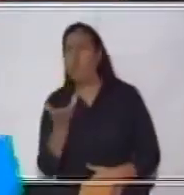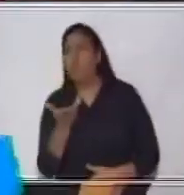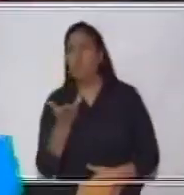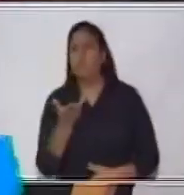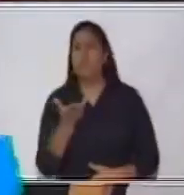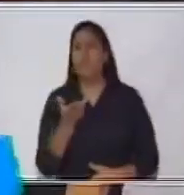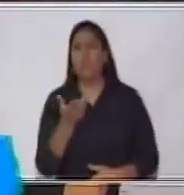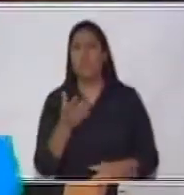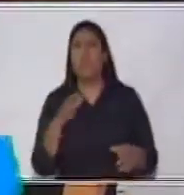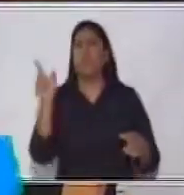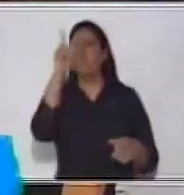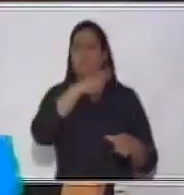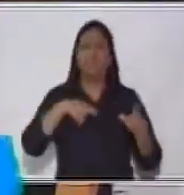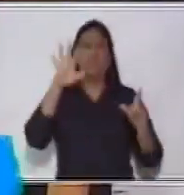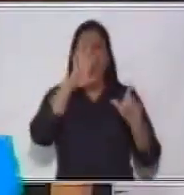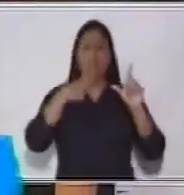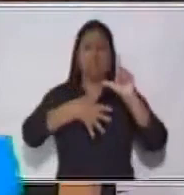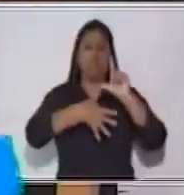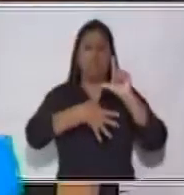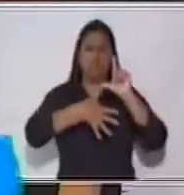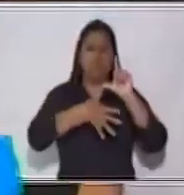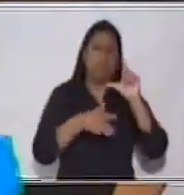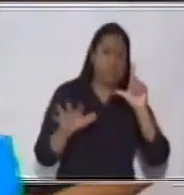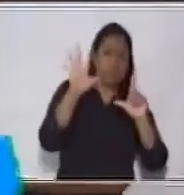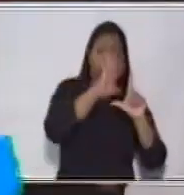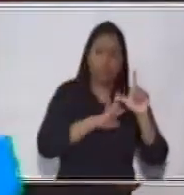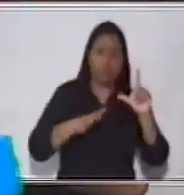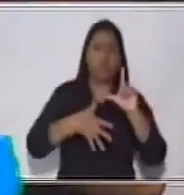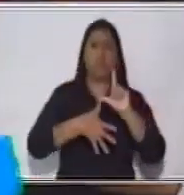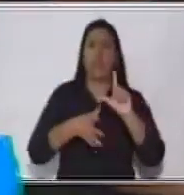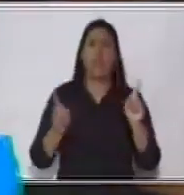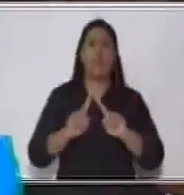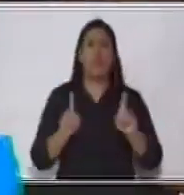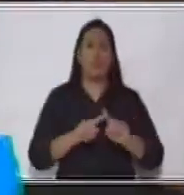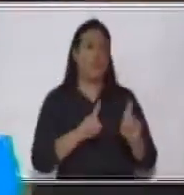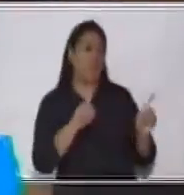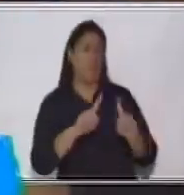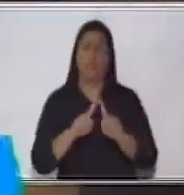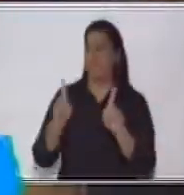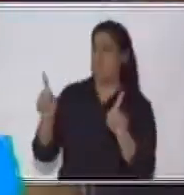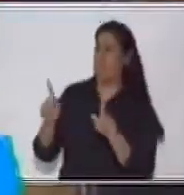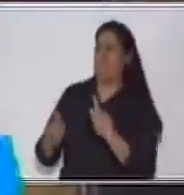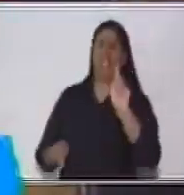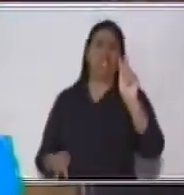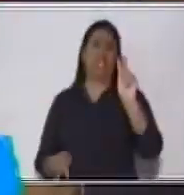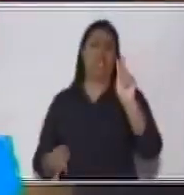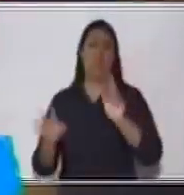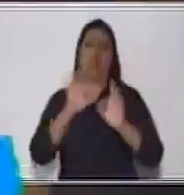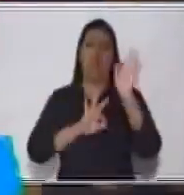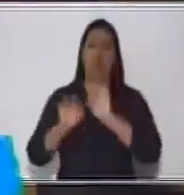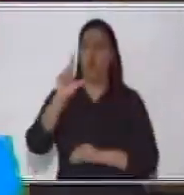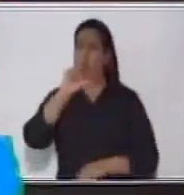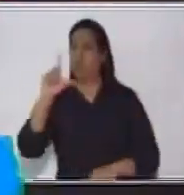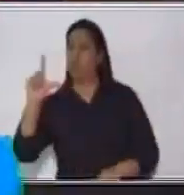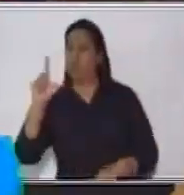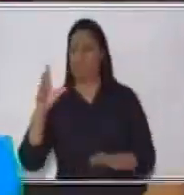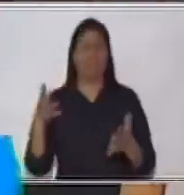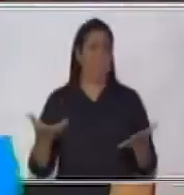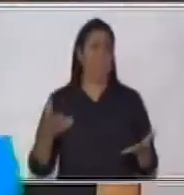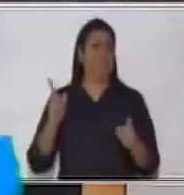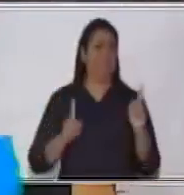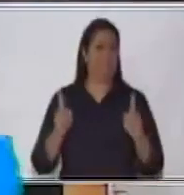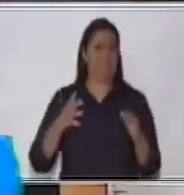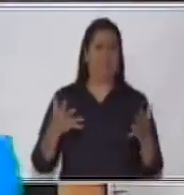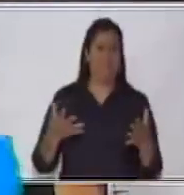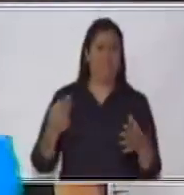la L y la Y. Y tú te dirás, ¿pero qué diferencia o qué importancia puede tener esto? Pues como hemos visto el